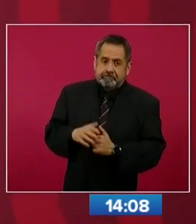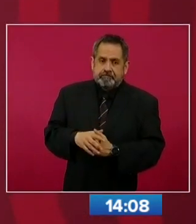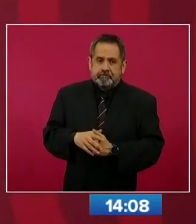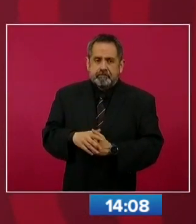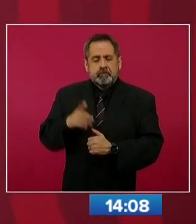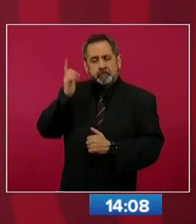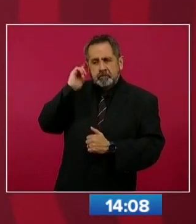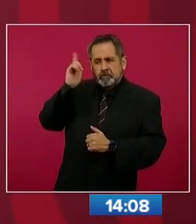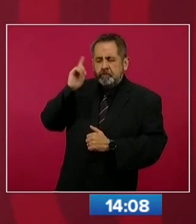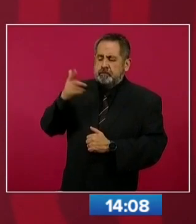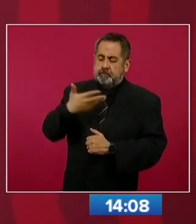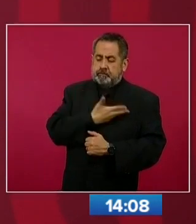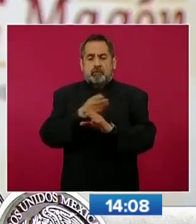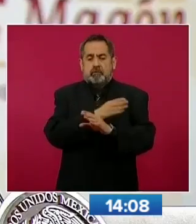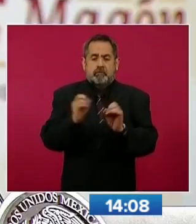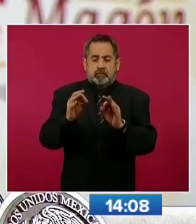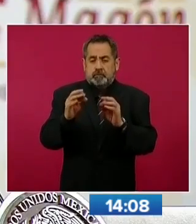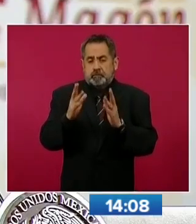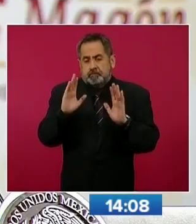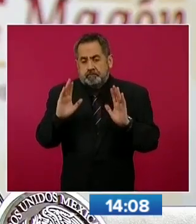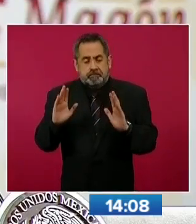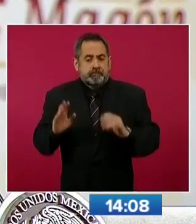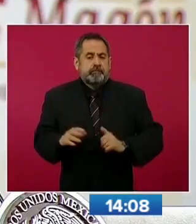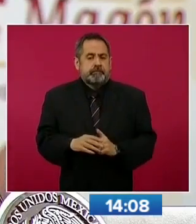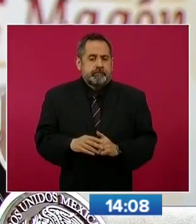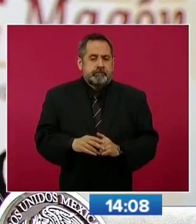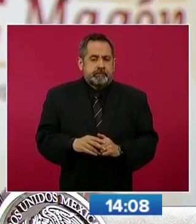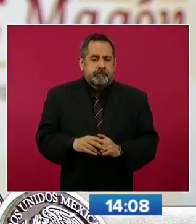todo, conduciendo al país. Confió en que